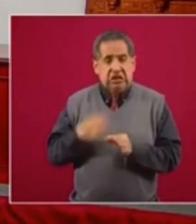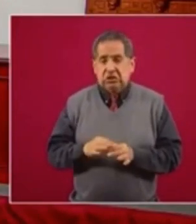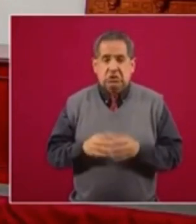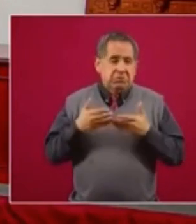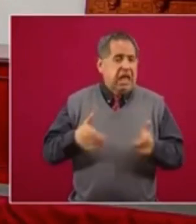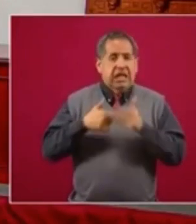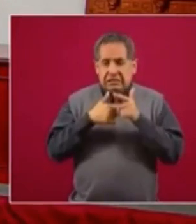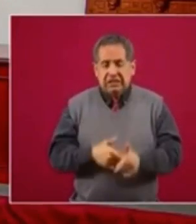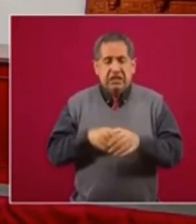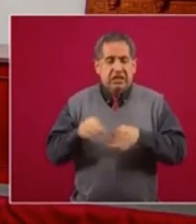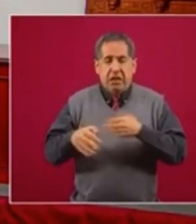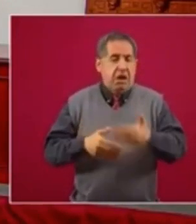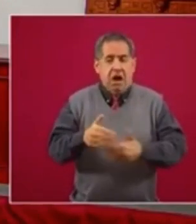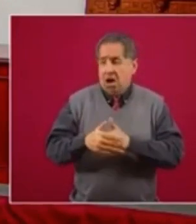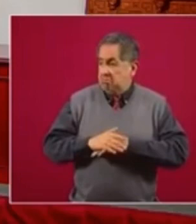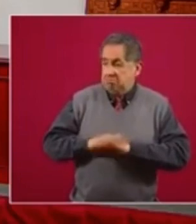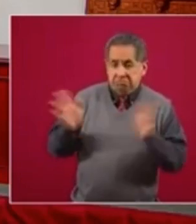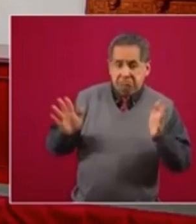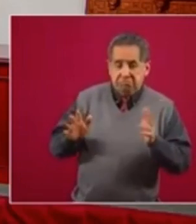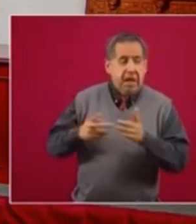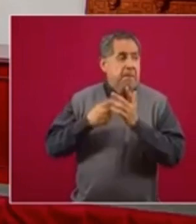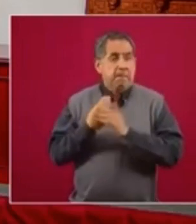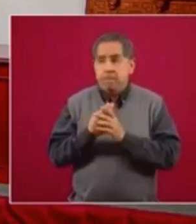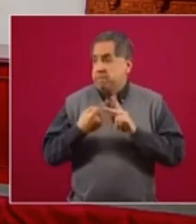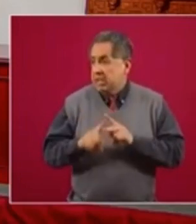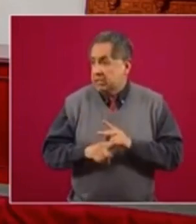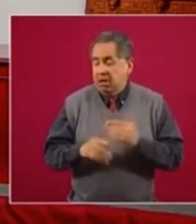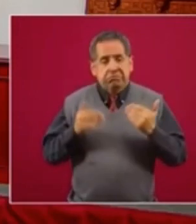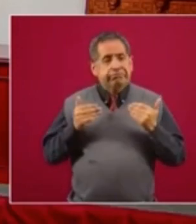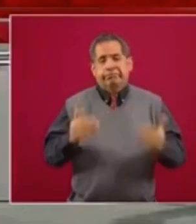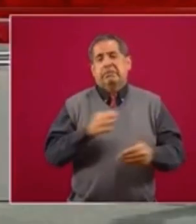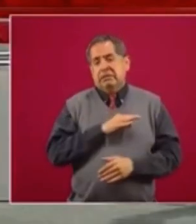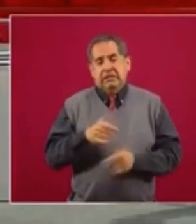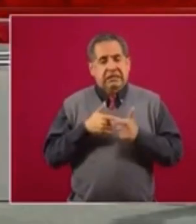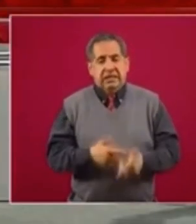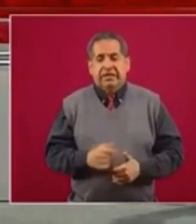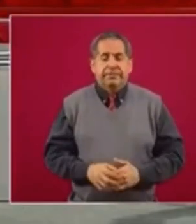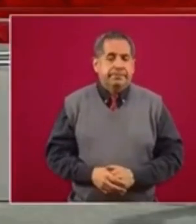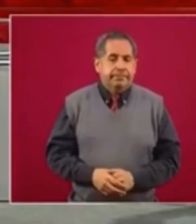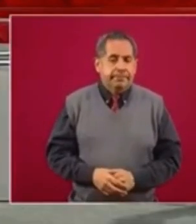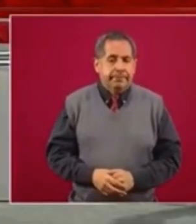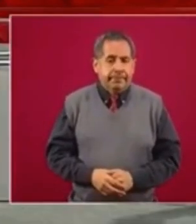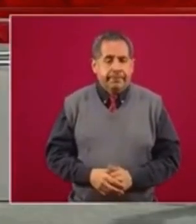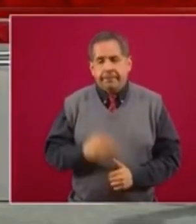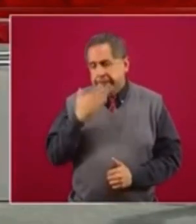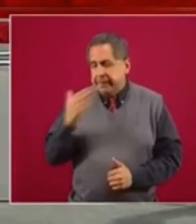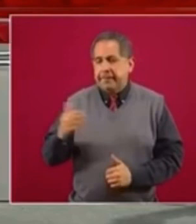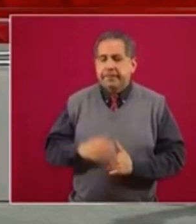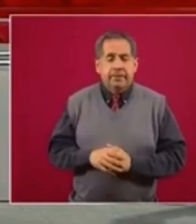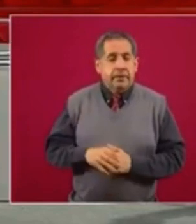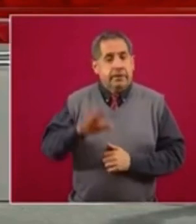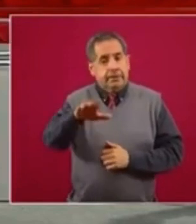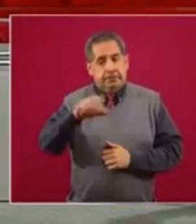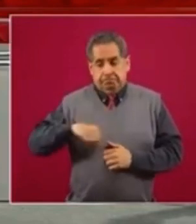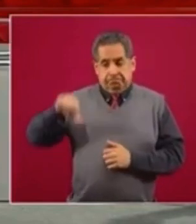ya trabajar a partir de que se reinicie toda la actividad en la Secretaría. Muy bien. Ahora, el día de